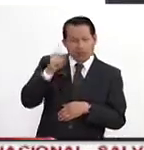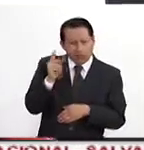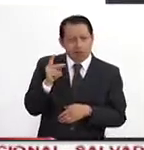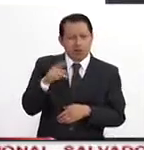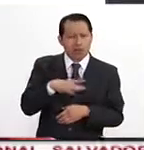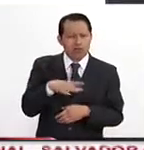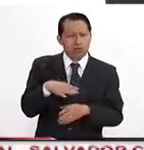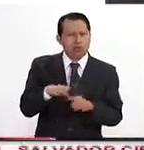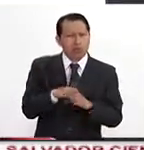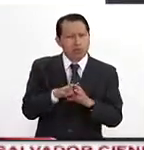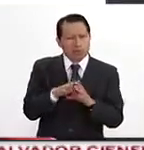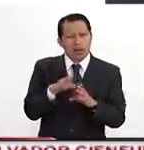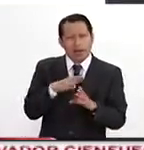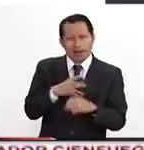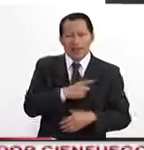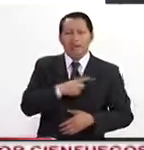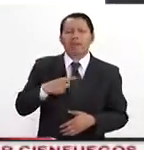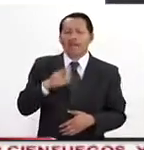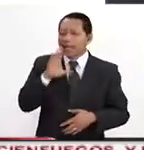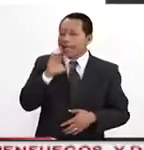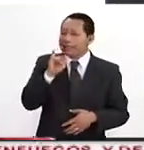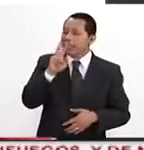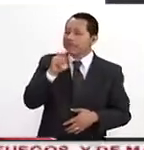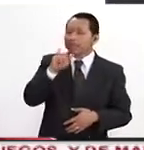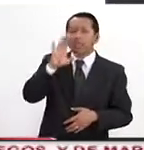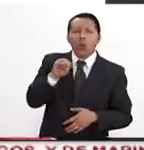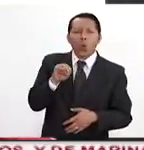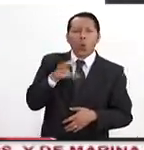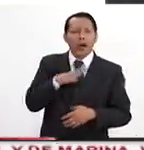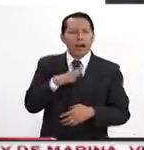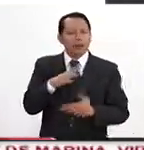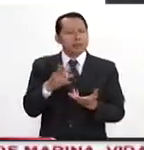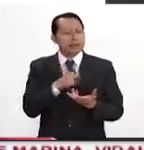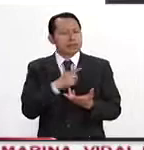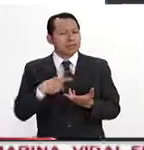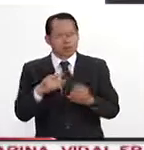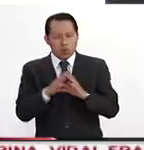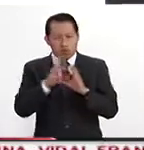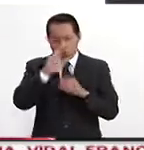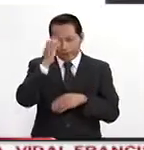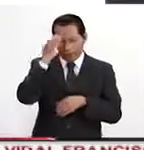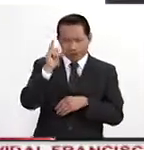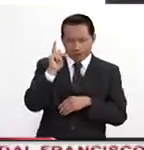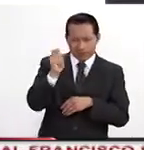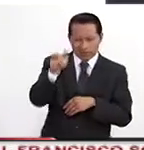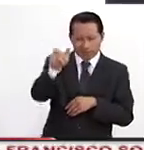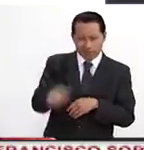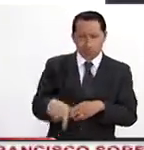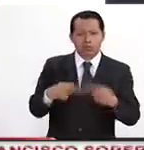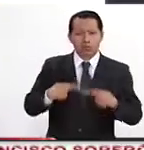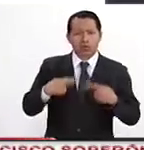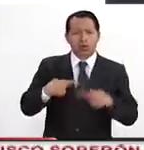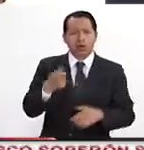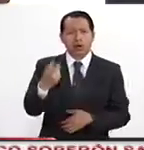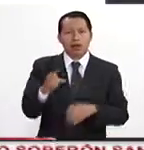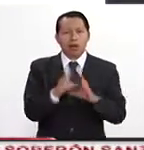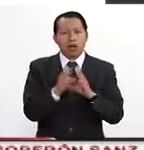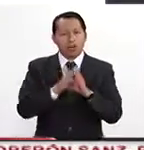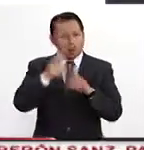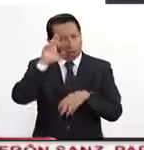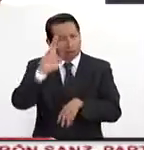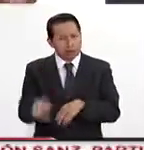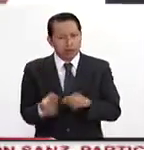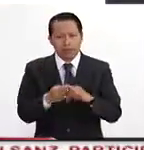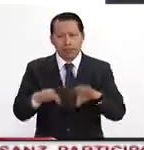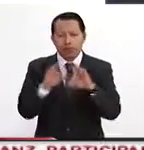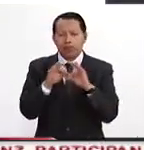una especie de deber cívico en el cual si reconocemos a estas personas es importante